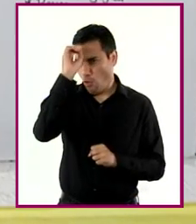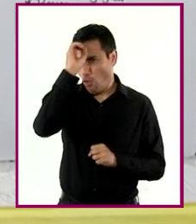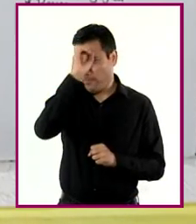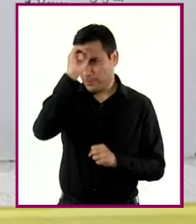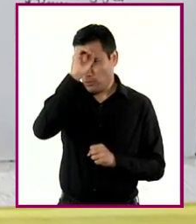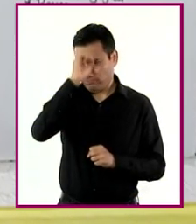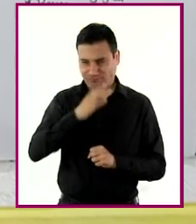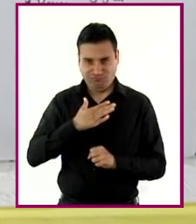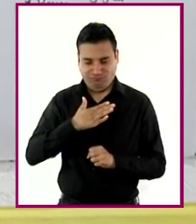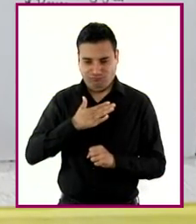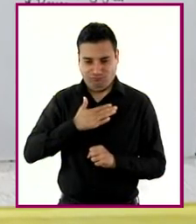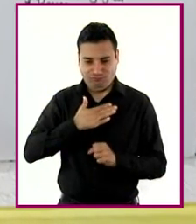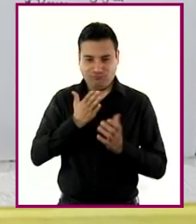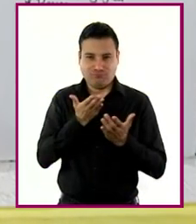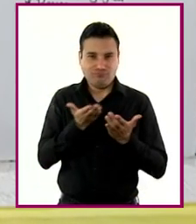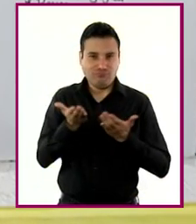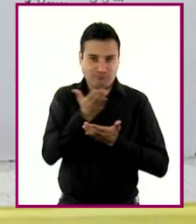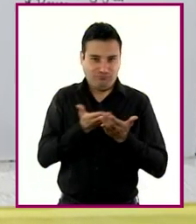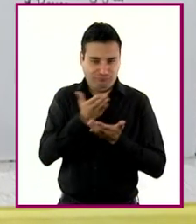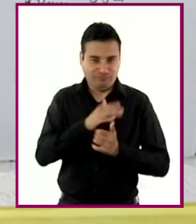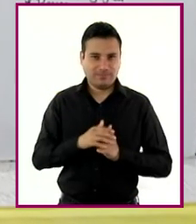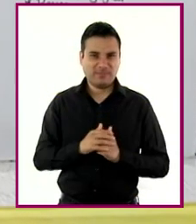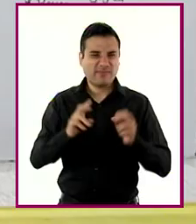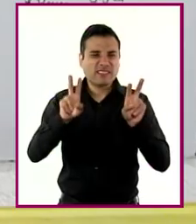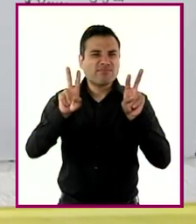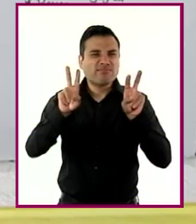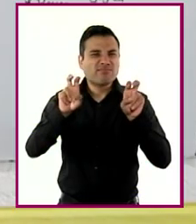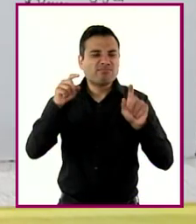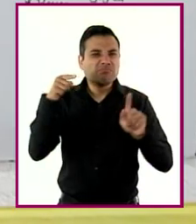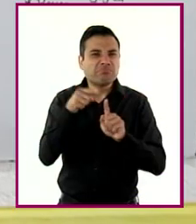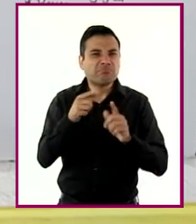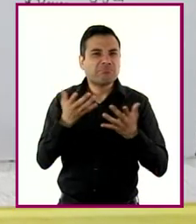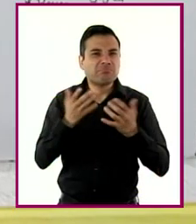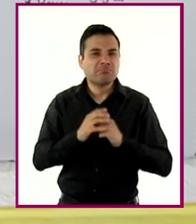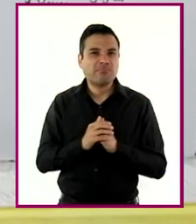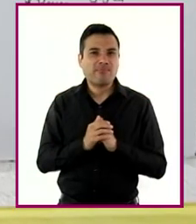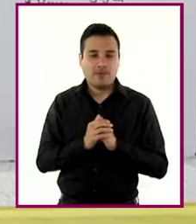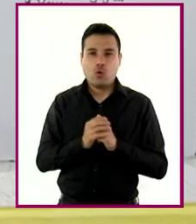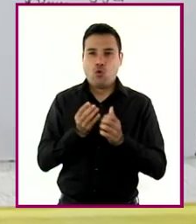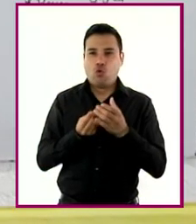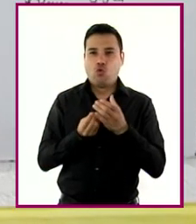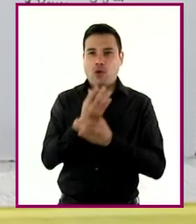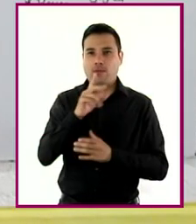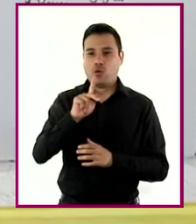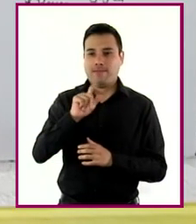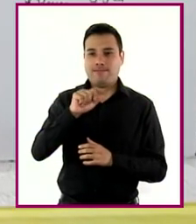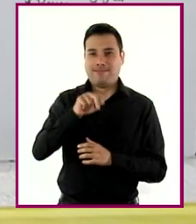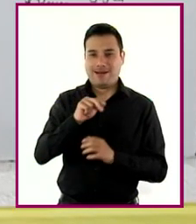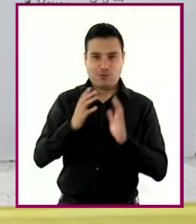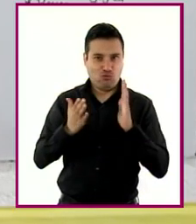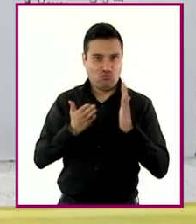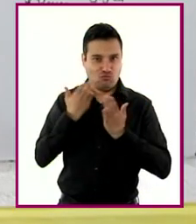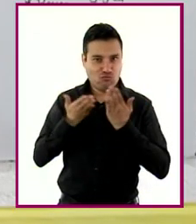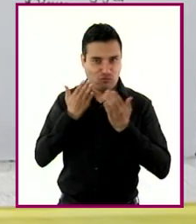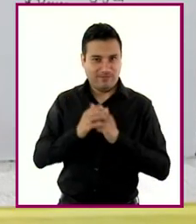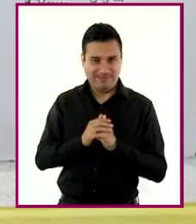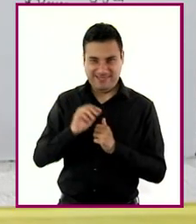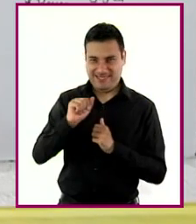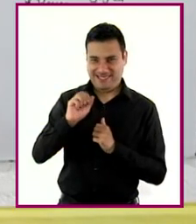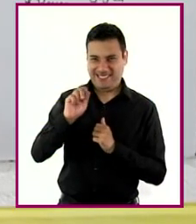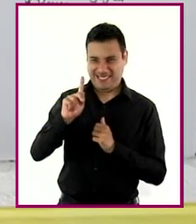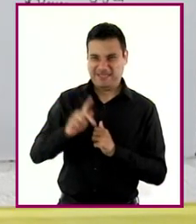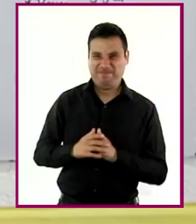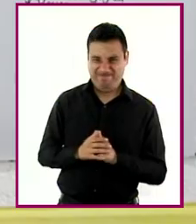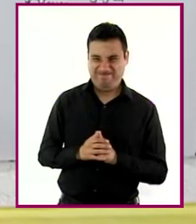reflexiones personales en torno a los planteamientos del nuevo plan de estudios que la